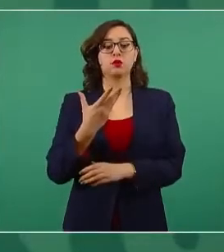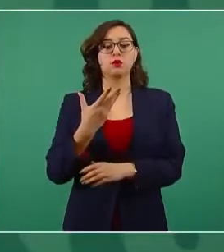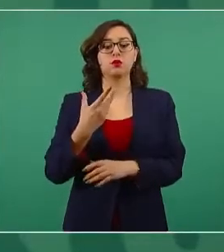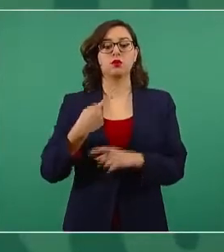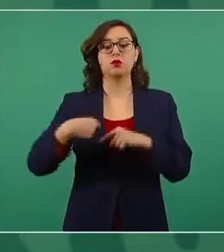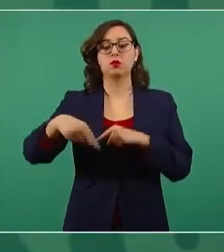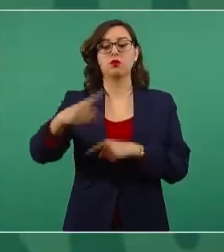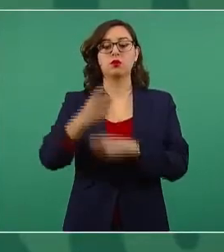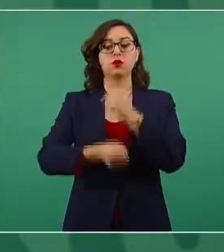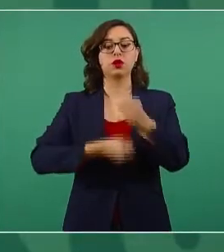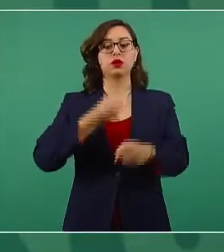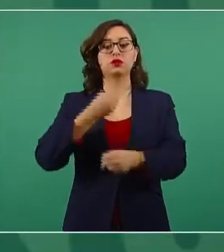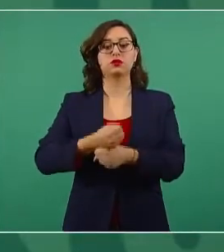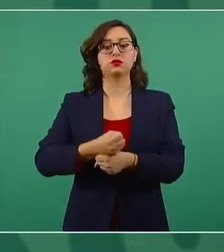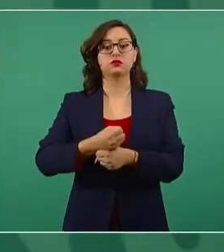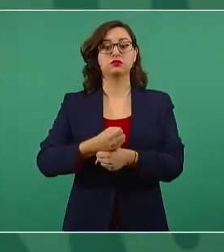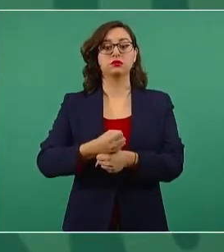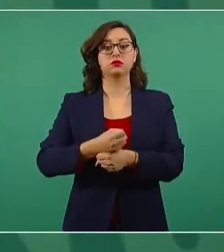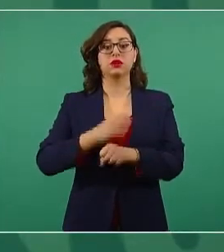agosto